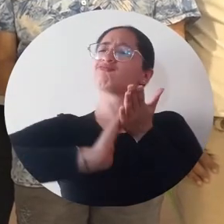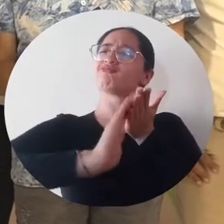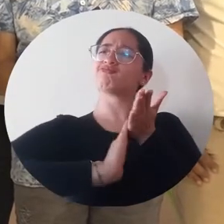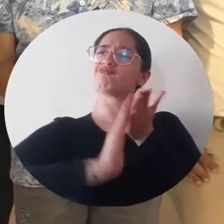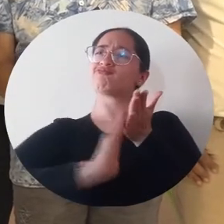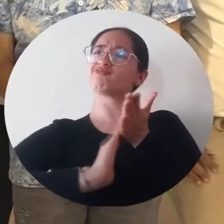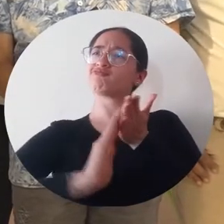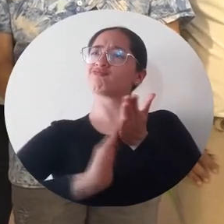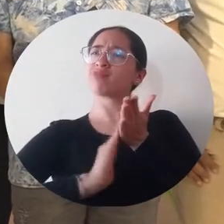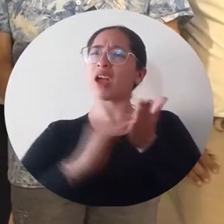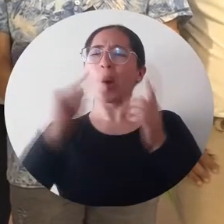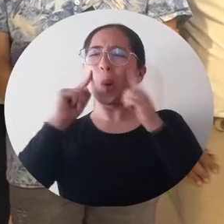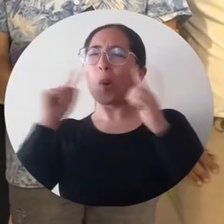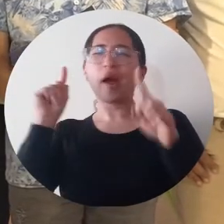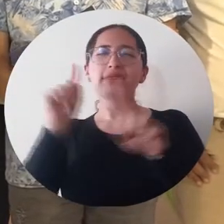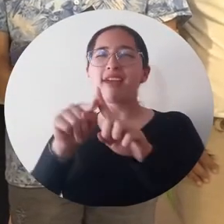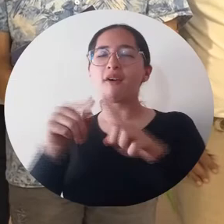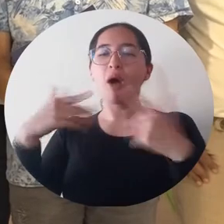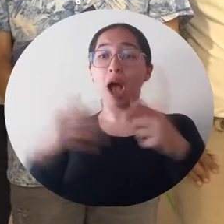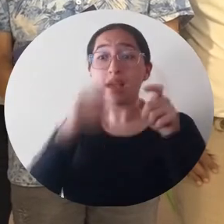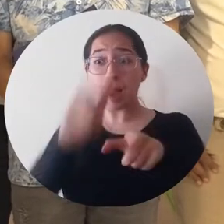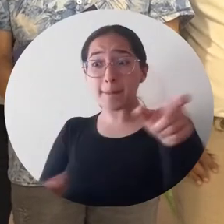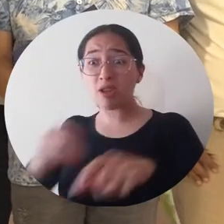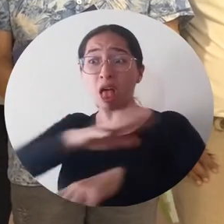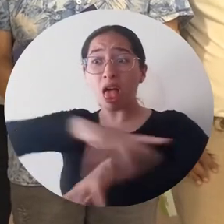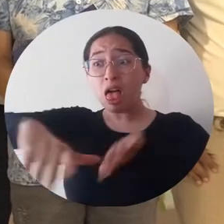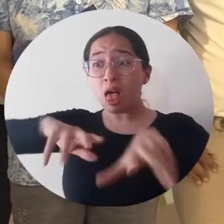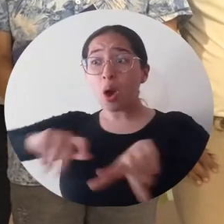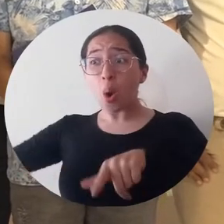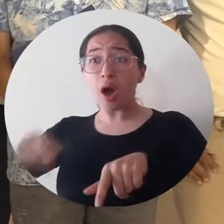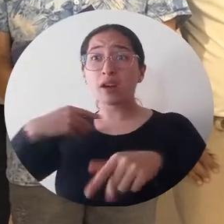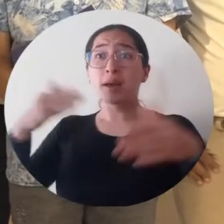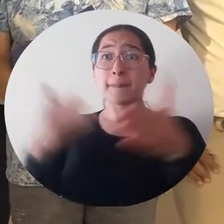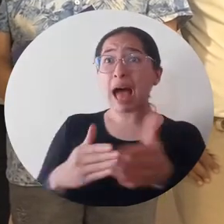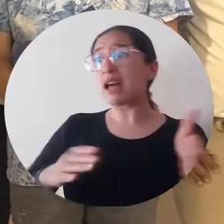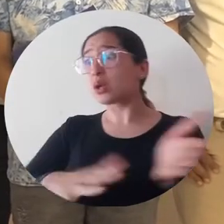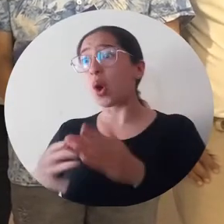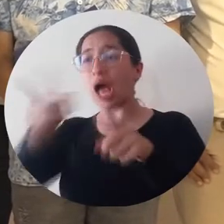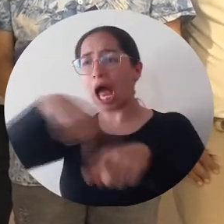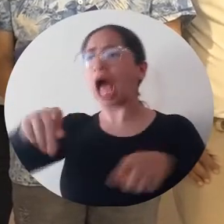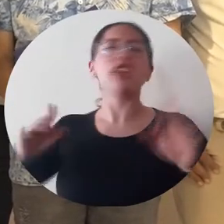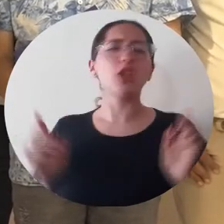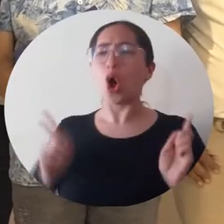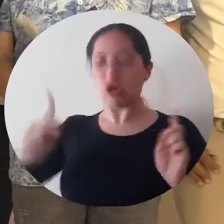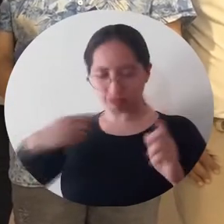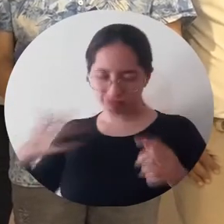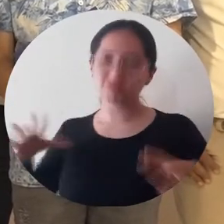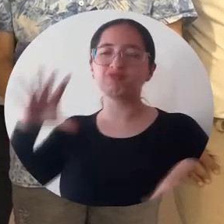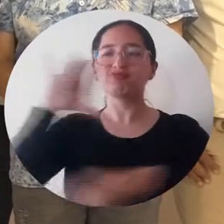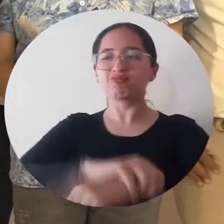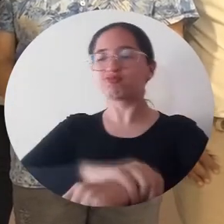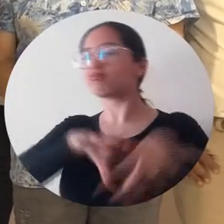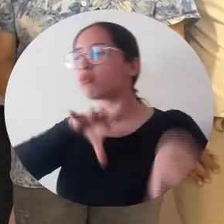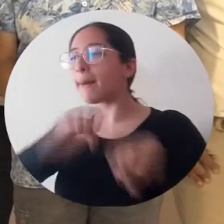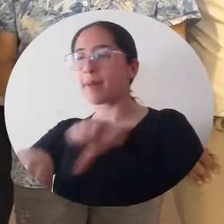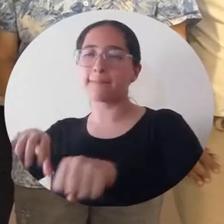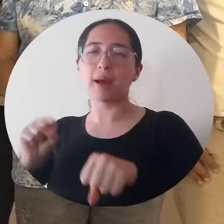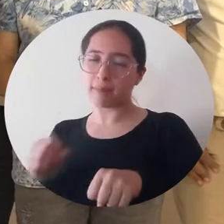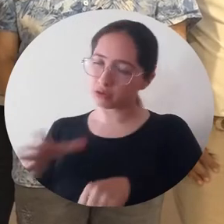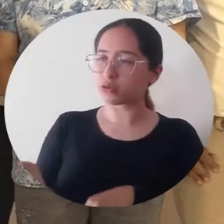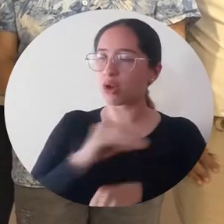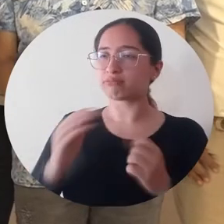es que la Policía Metropolitana finalmente se compromete con toda la comunidad para que